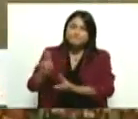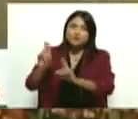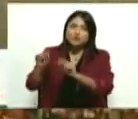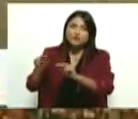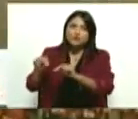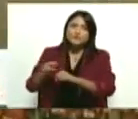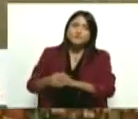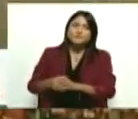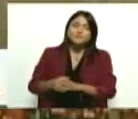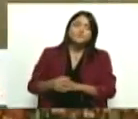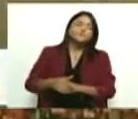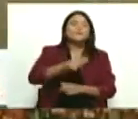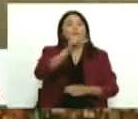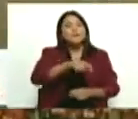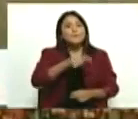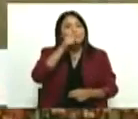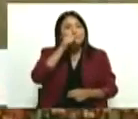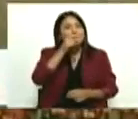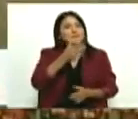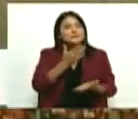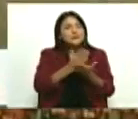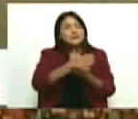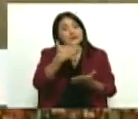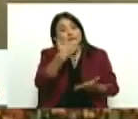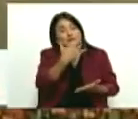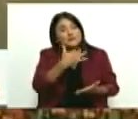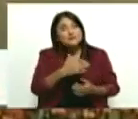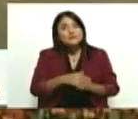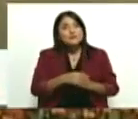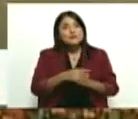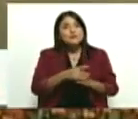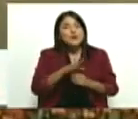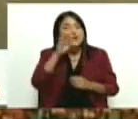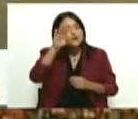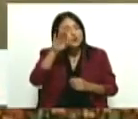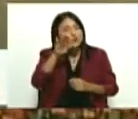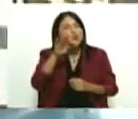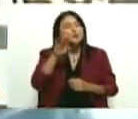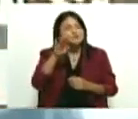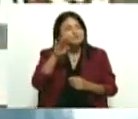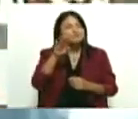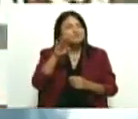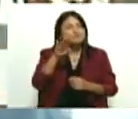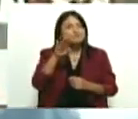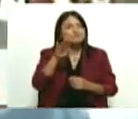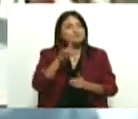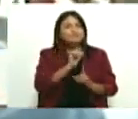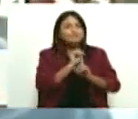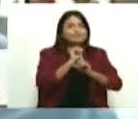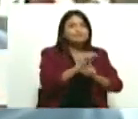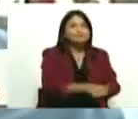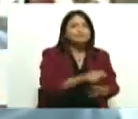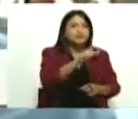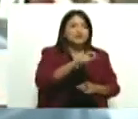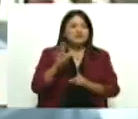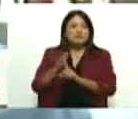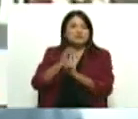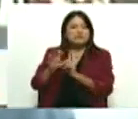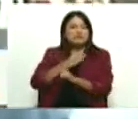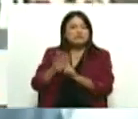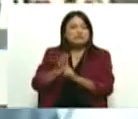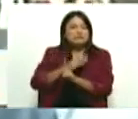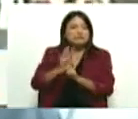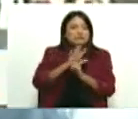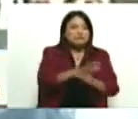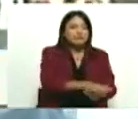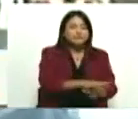último aliento lo llevó con su sonrisa, con su mirada de futuro. Venció a sus torturadores que creían que iban a lograr